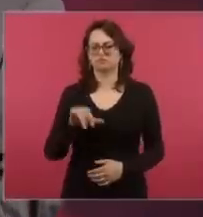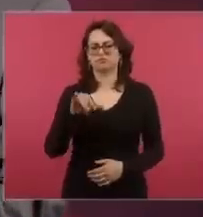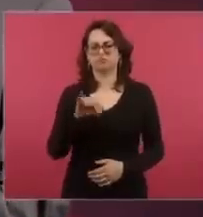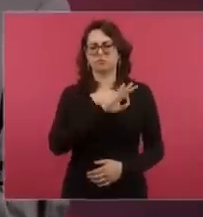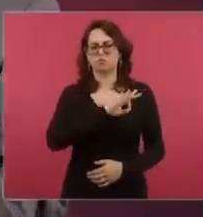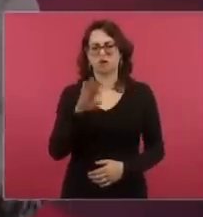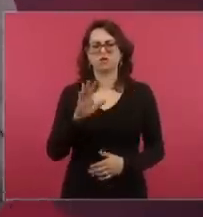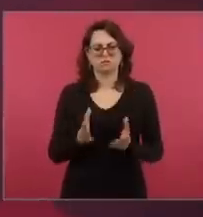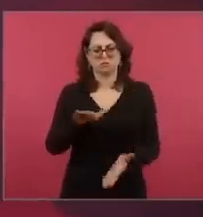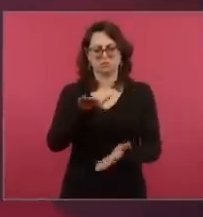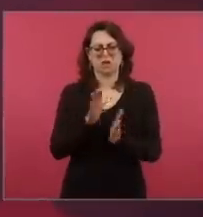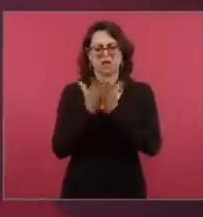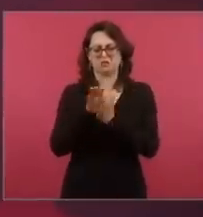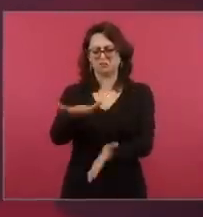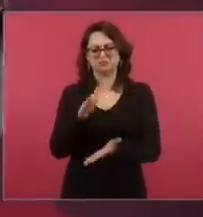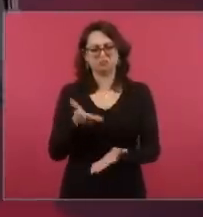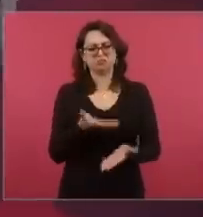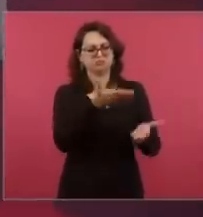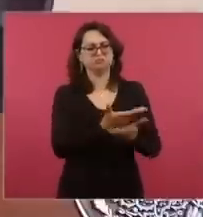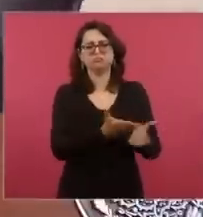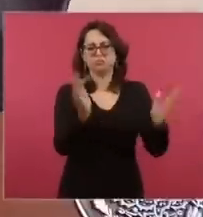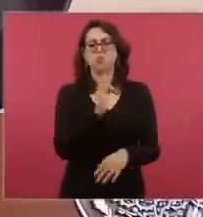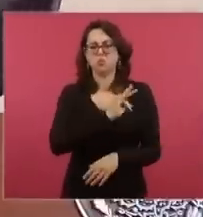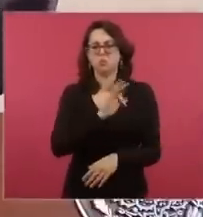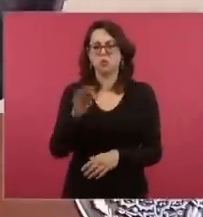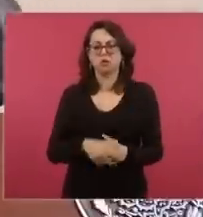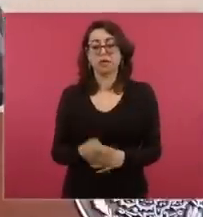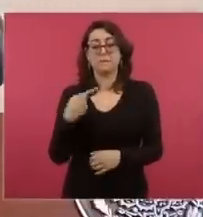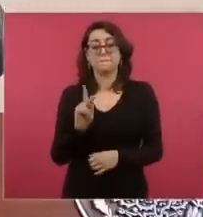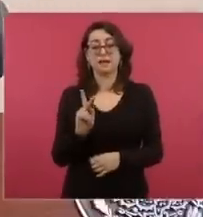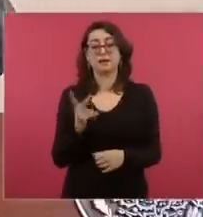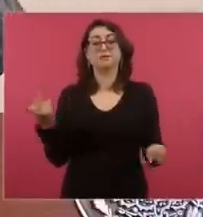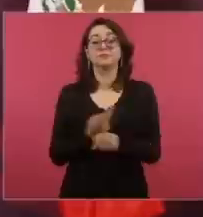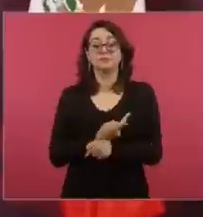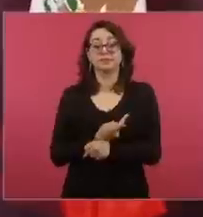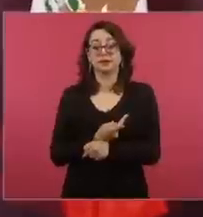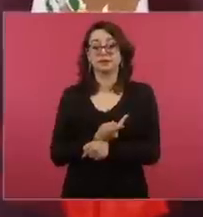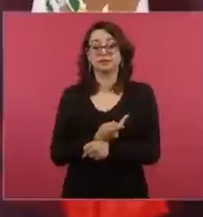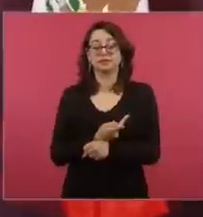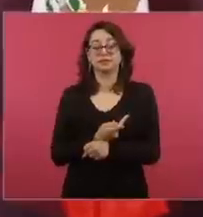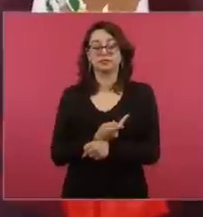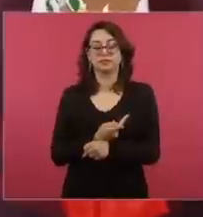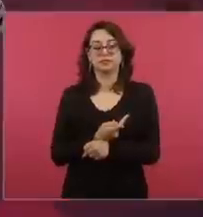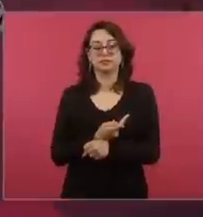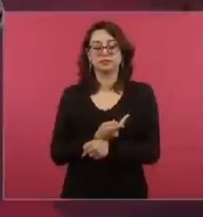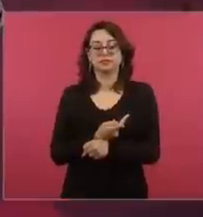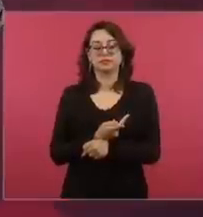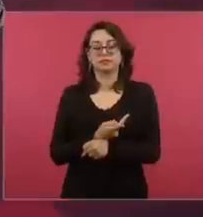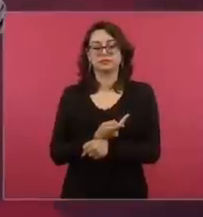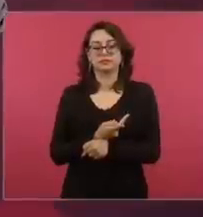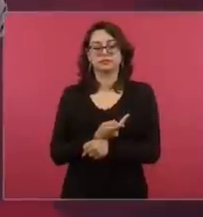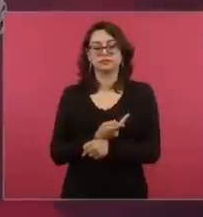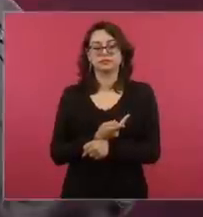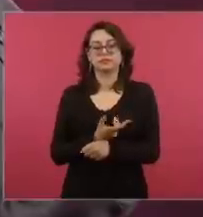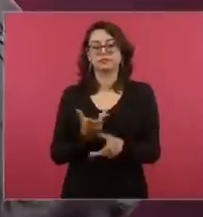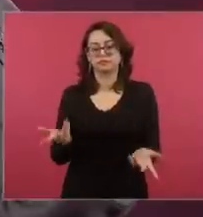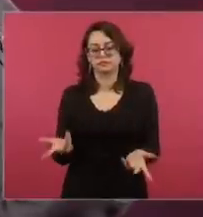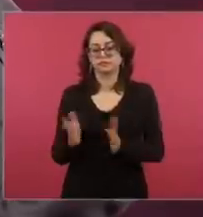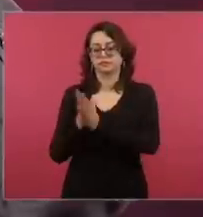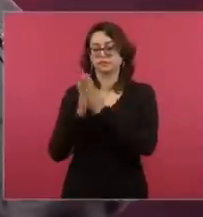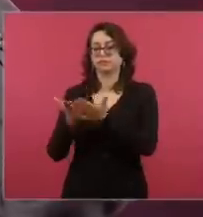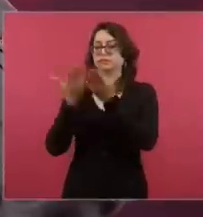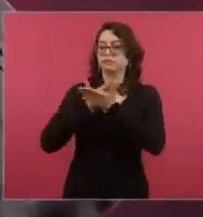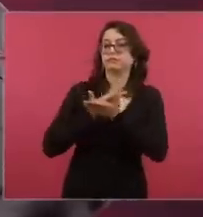problema. Sí, se les va a mandar. La única cosa es que se está cuidando, porque no quieren que se distribuyan los libros, en tanto no se dé a